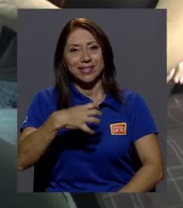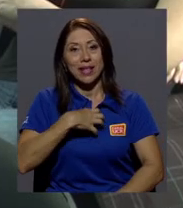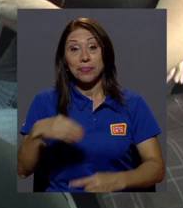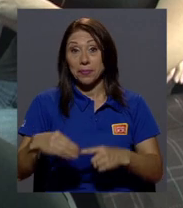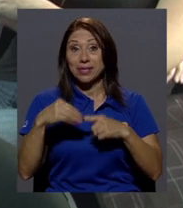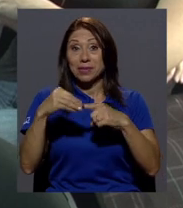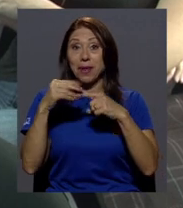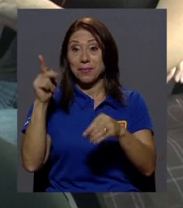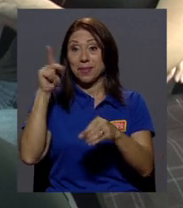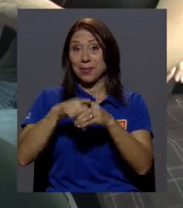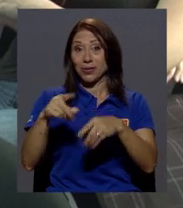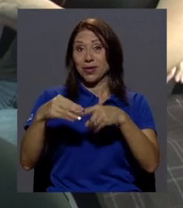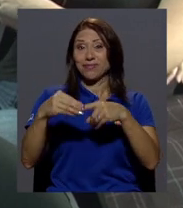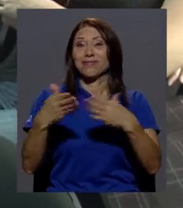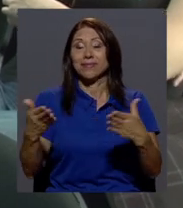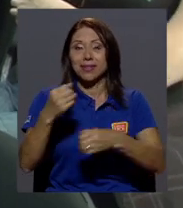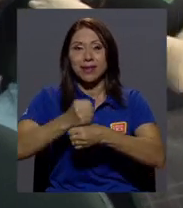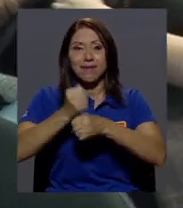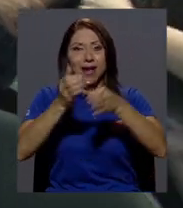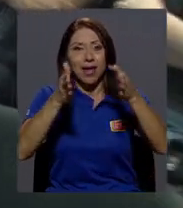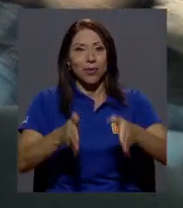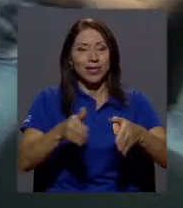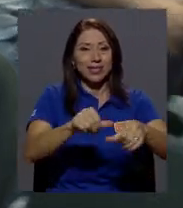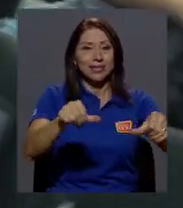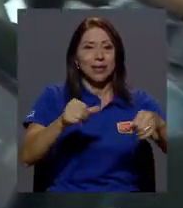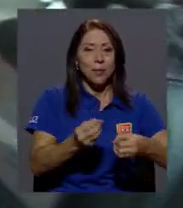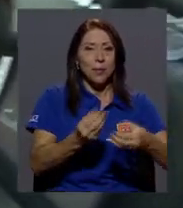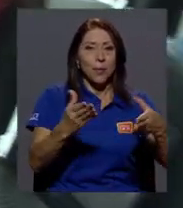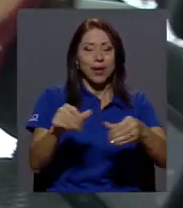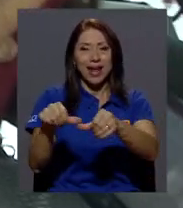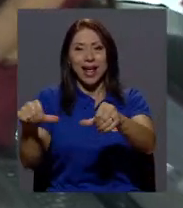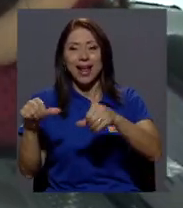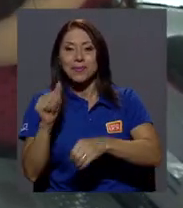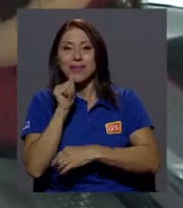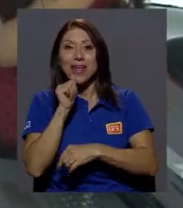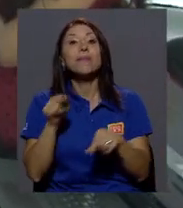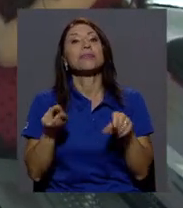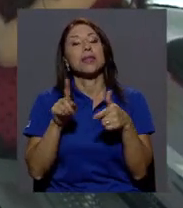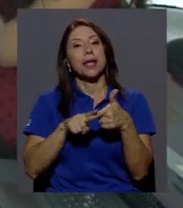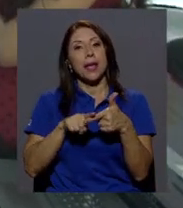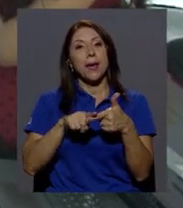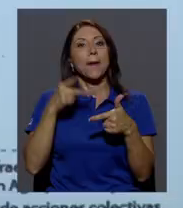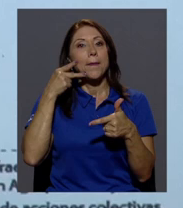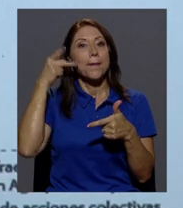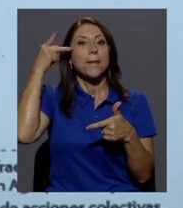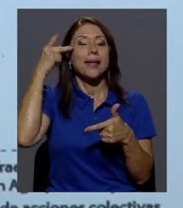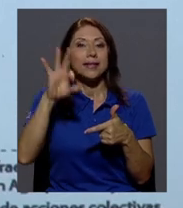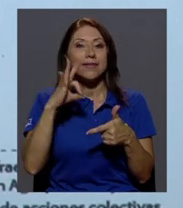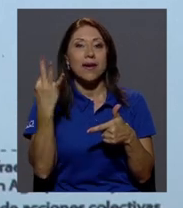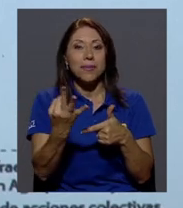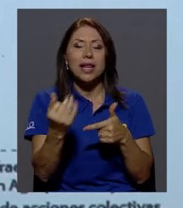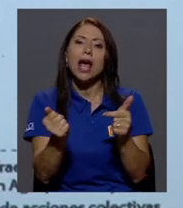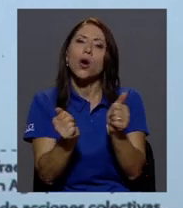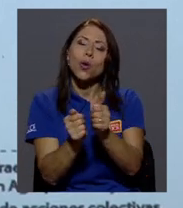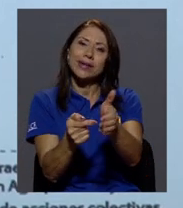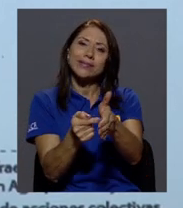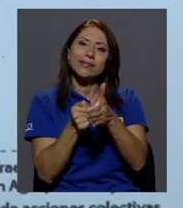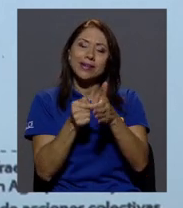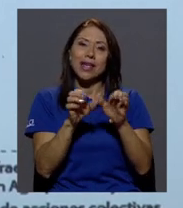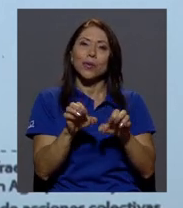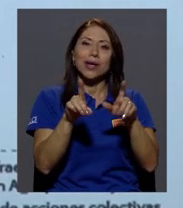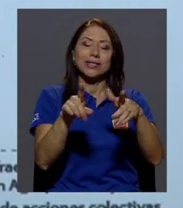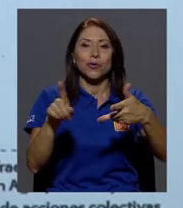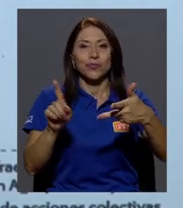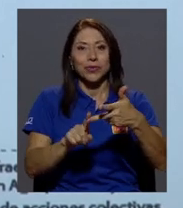protagonizadas principalmente por trabajadores del sector público y privado, seguidas por los padres y madres de familia con demandas relacionadas a educación